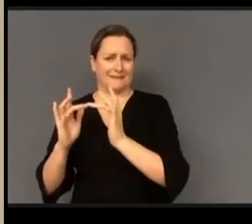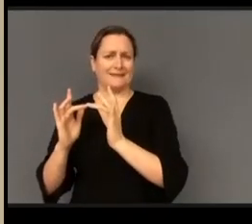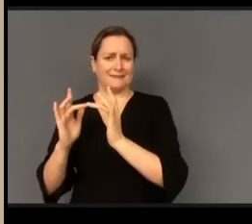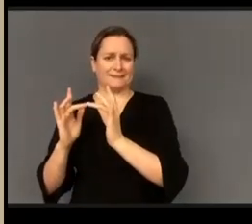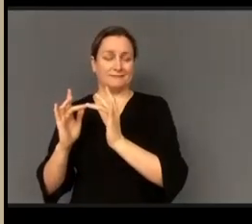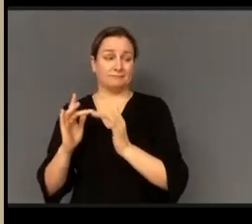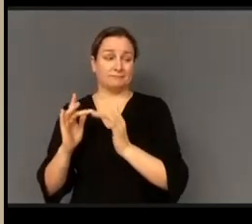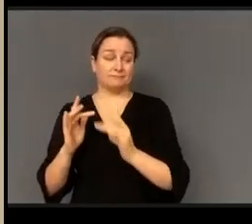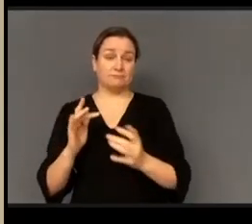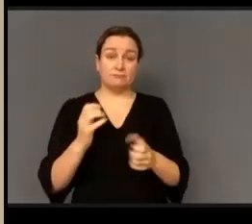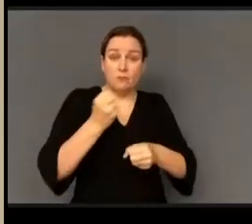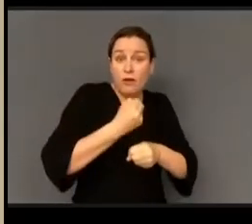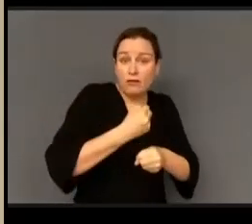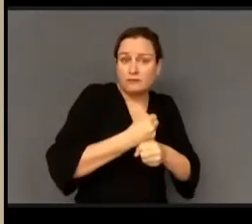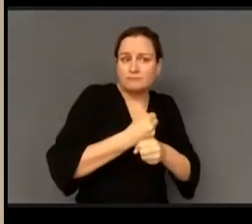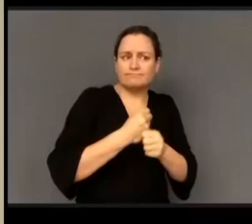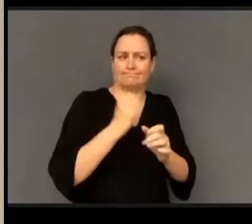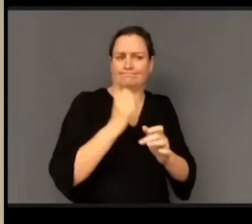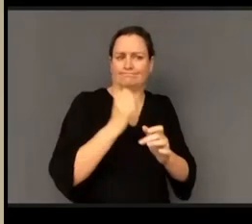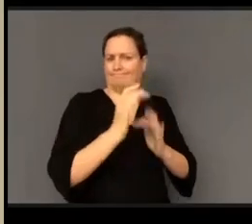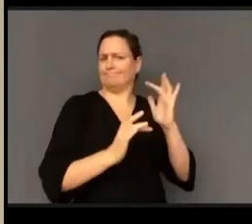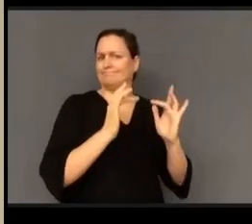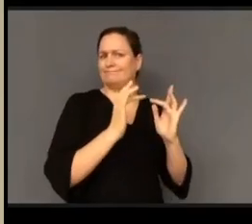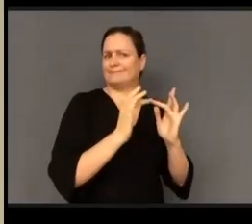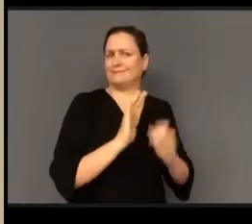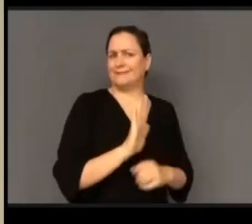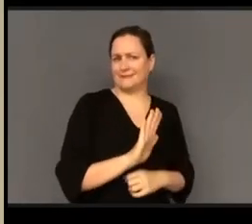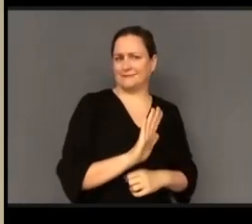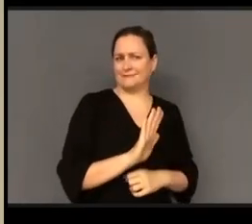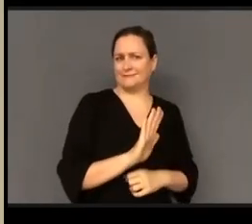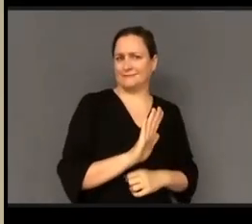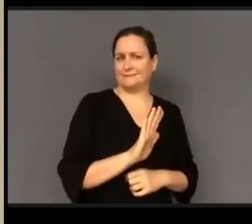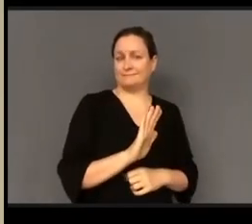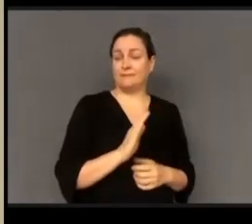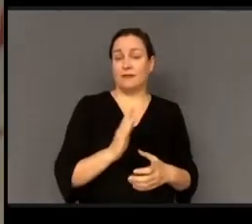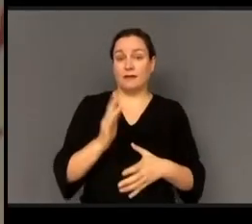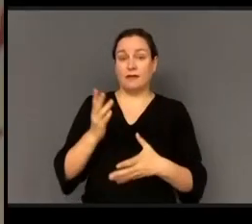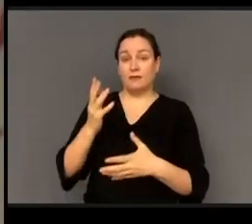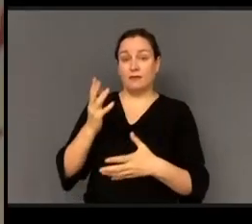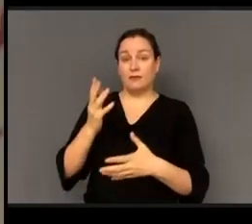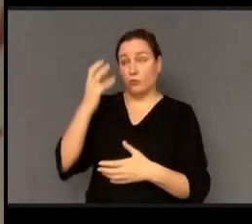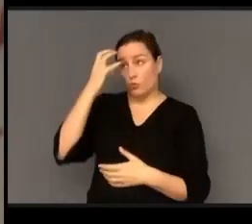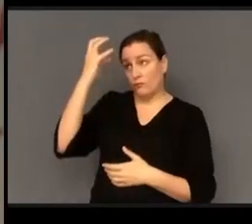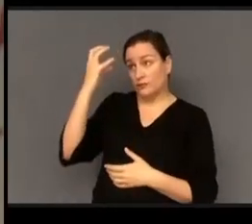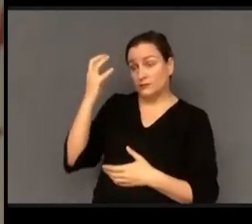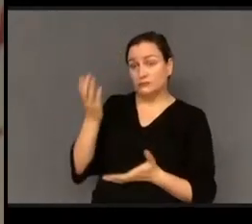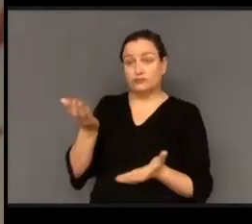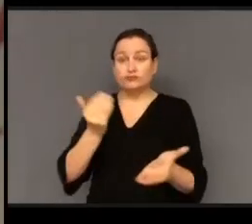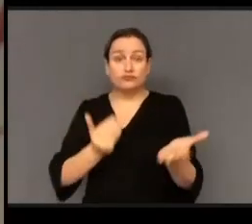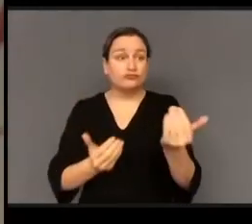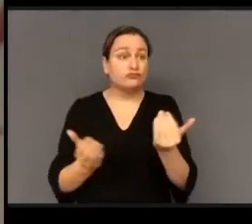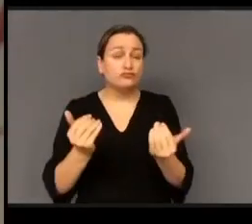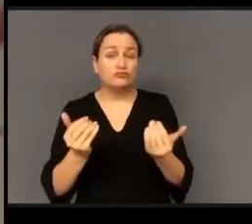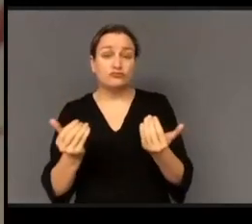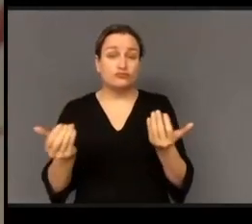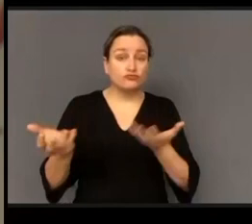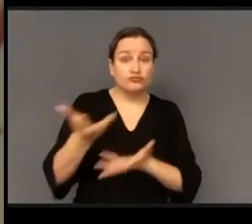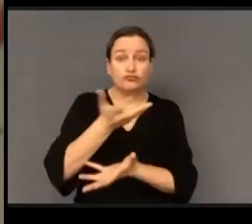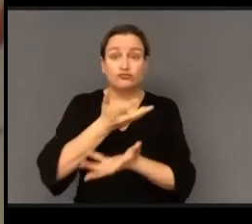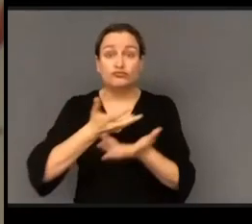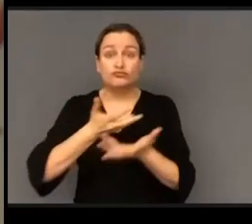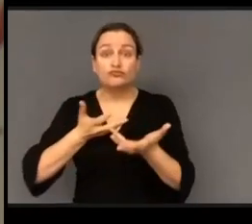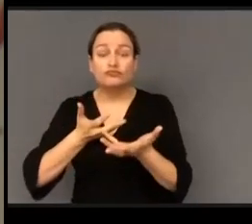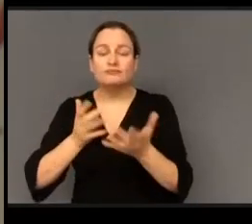es extremadamente importante como el cimiento de las sociedades democráticas.